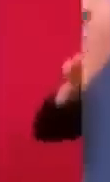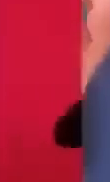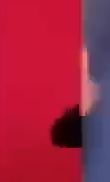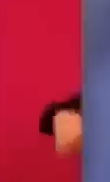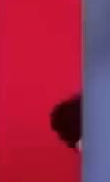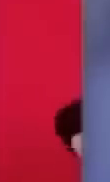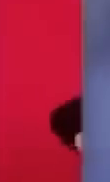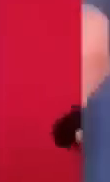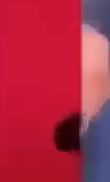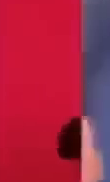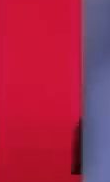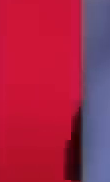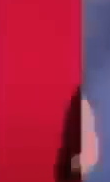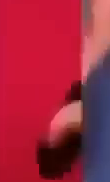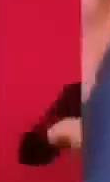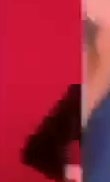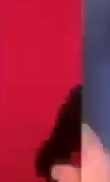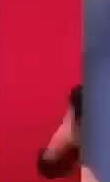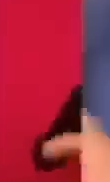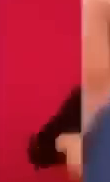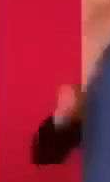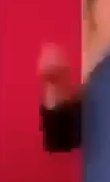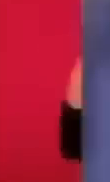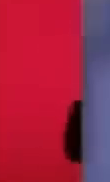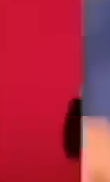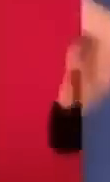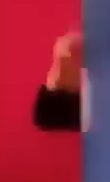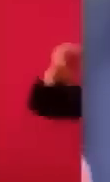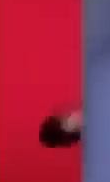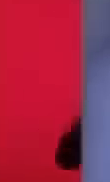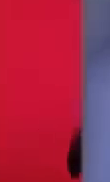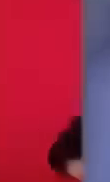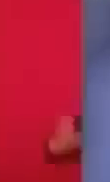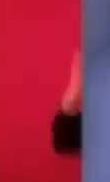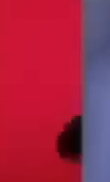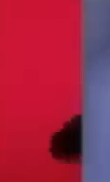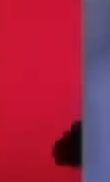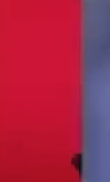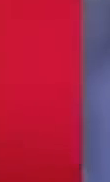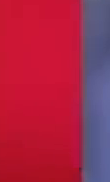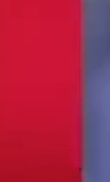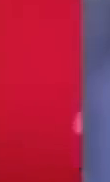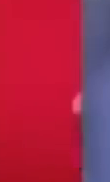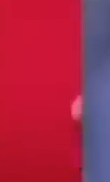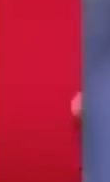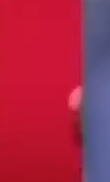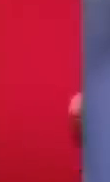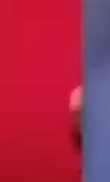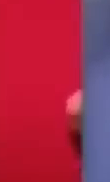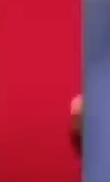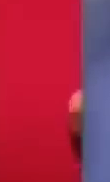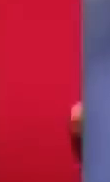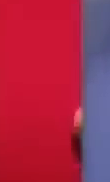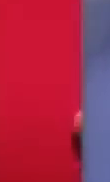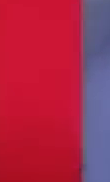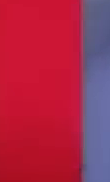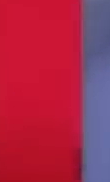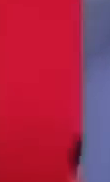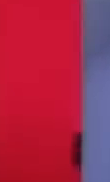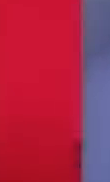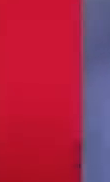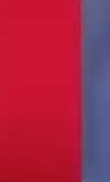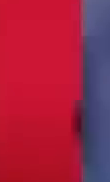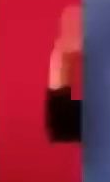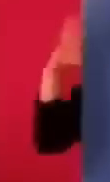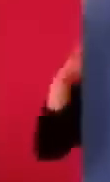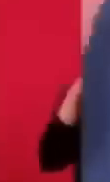lucran manipulando a los gobiernos, intentándolos golpetear constantemente. Pero se han topado con pared con el